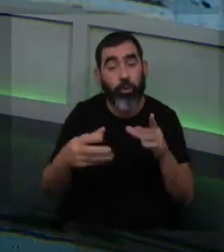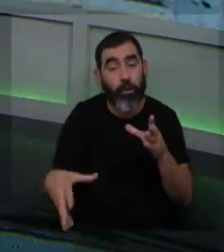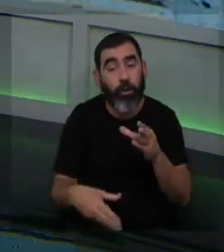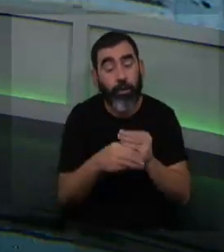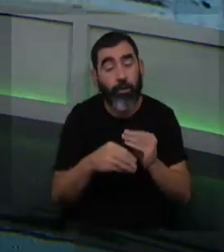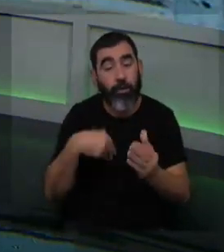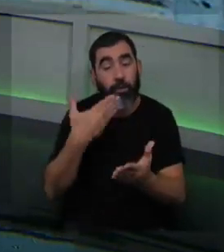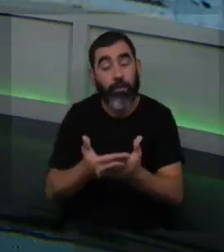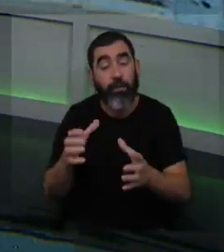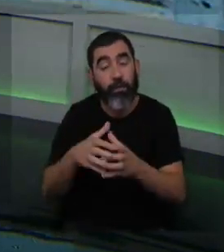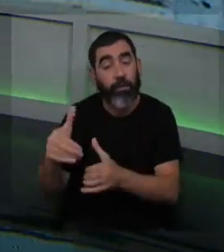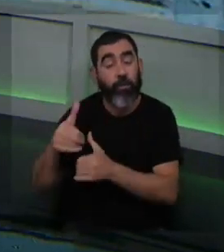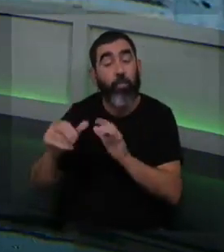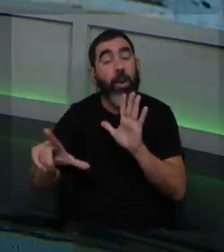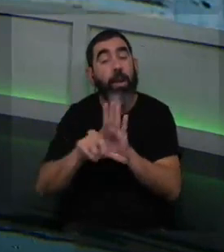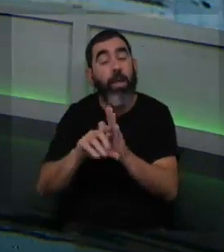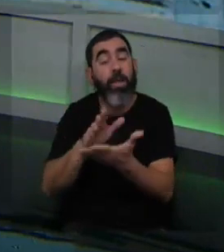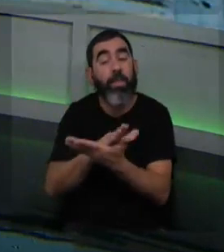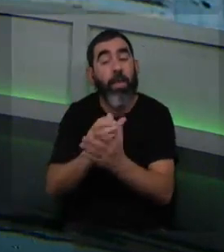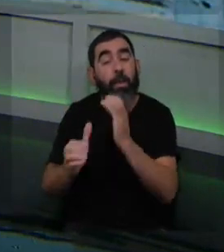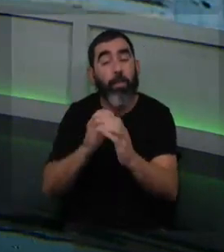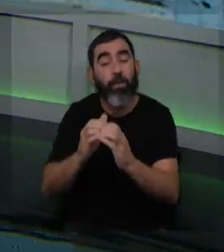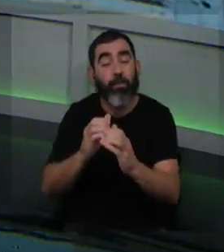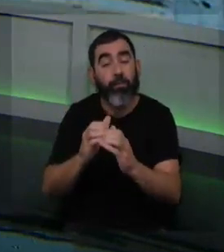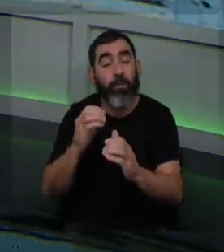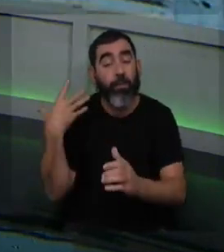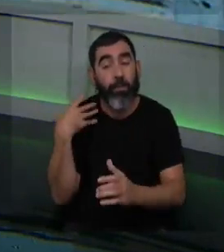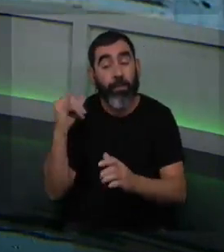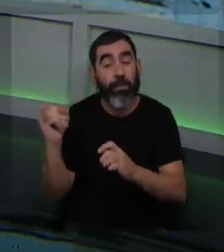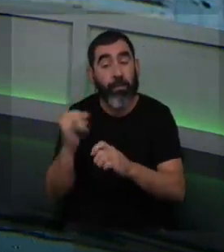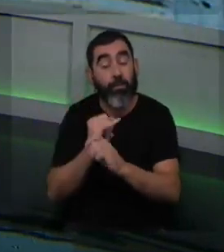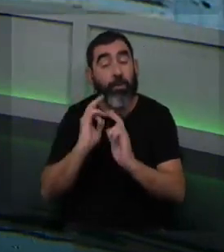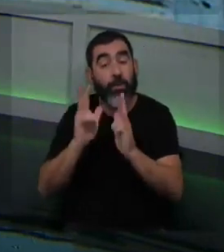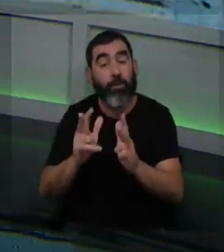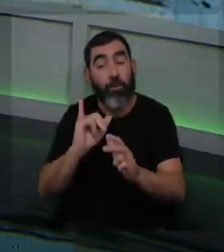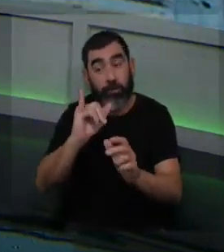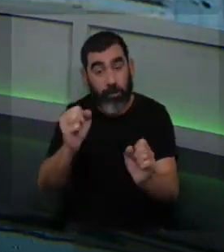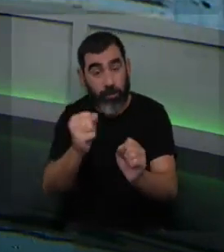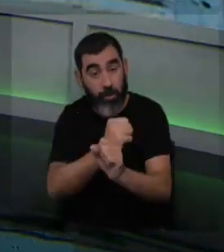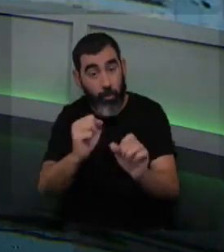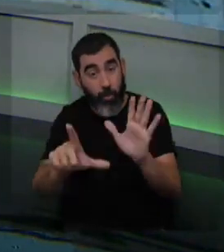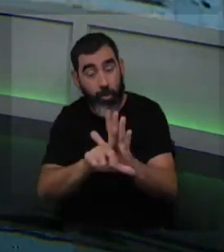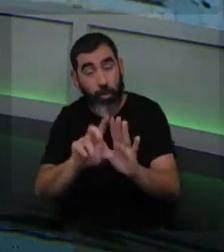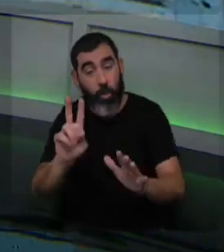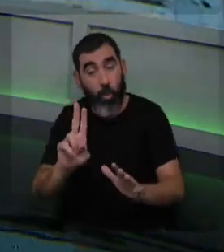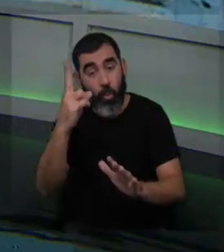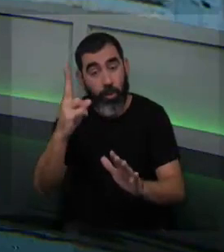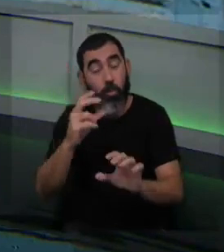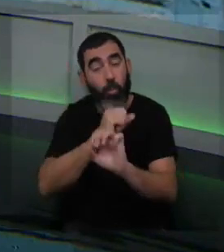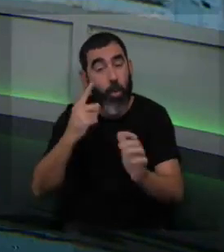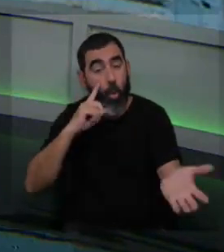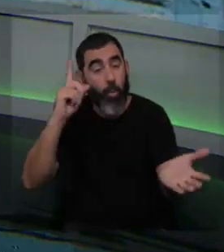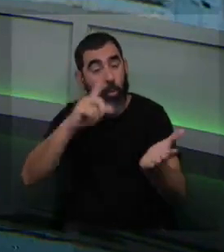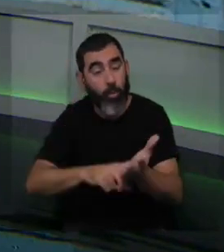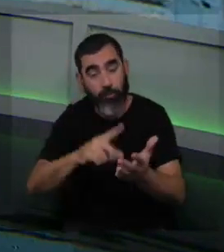propuesto por Cabildo Abierto para la Ley de Medios. Jimena Fernández, directora de la institución, dijo que de ser aprobada la ley, Uruguay se expone a ser